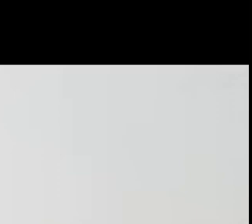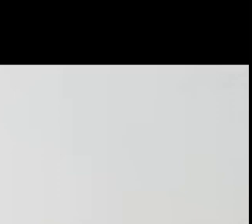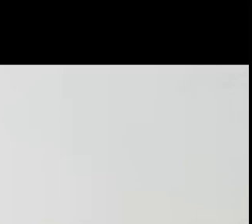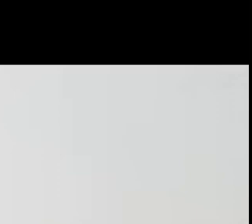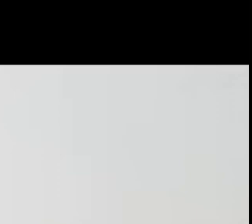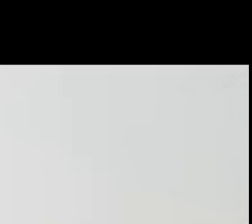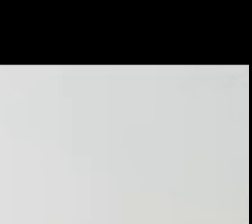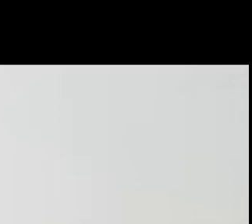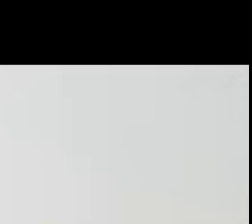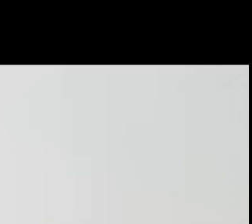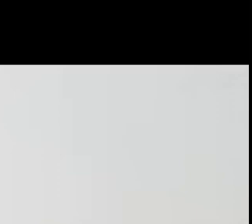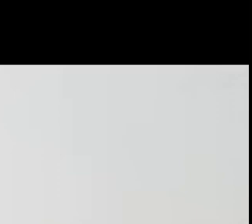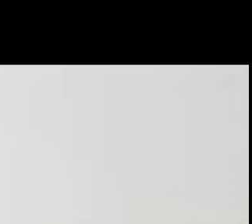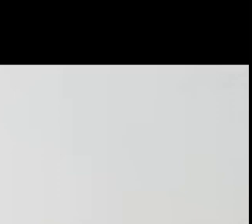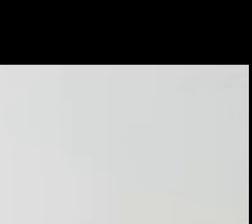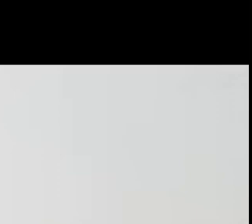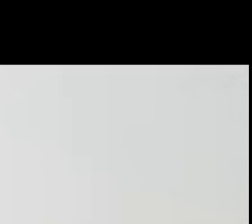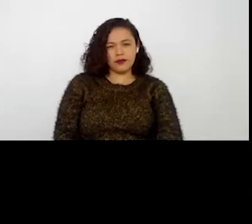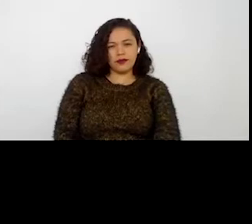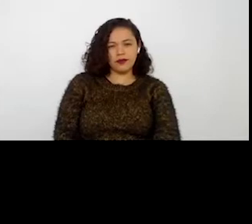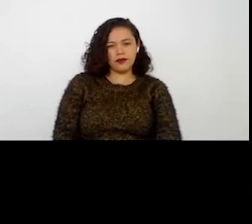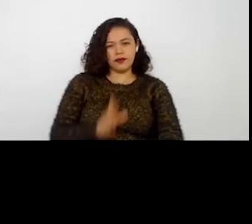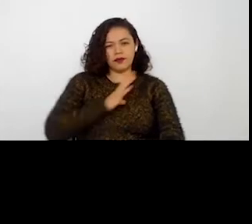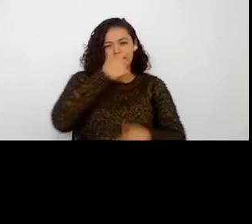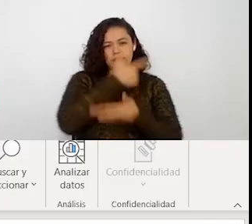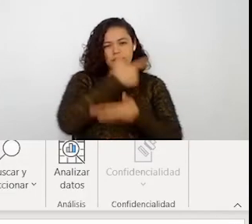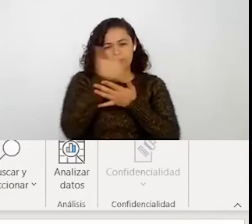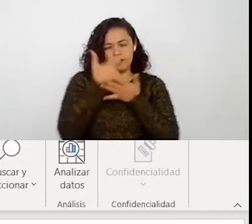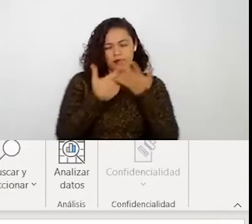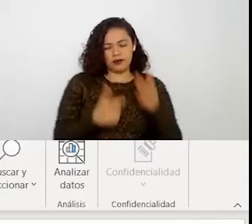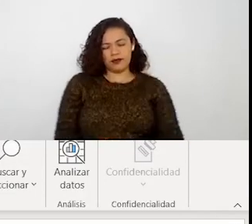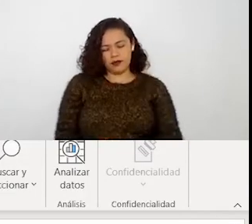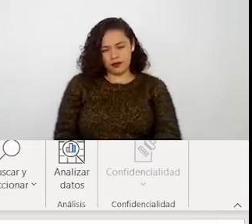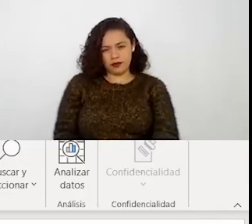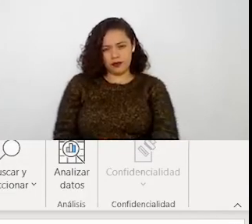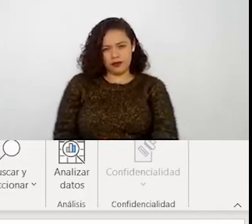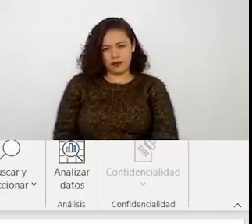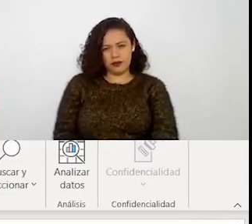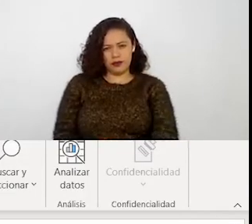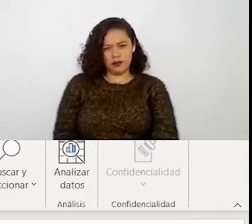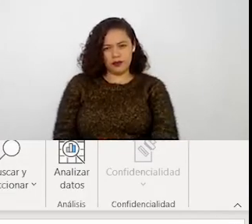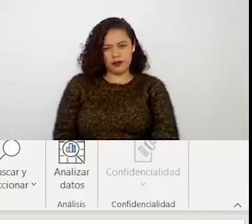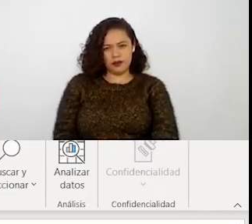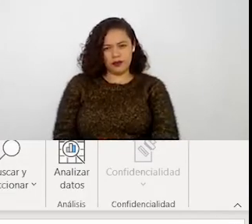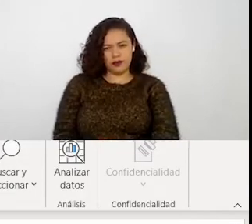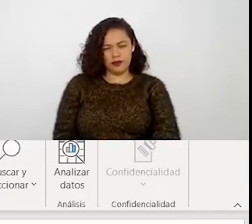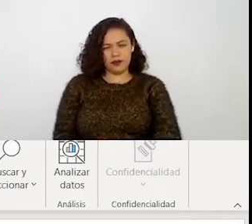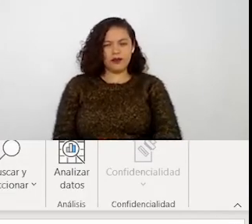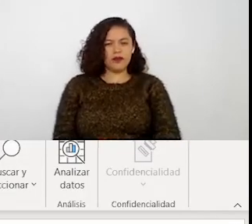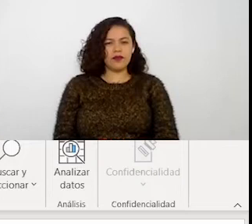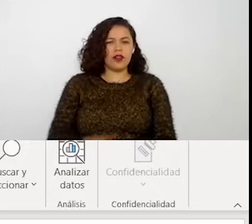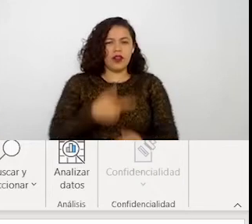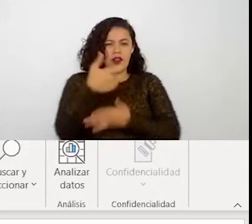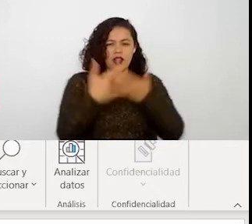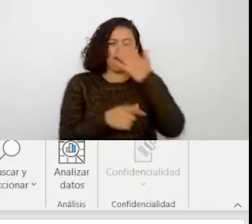lo manejé yo claro eso son cifras muy muy este cuentas muy pequeñas Pero bueno